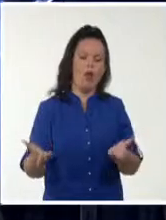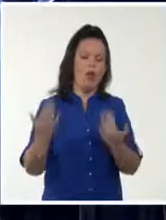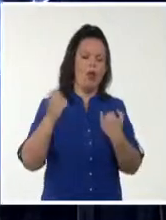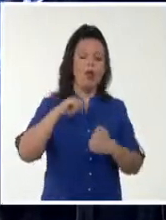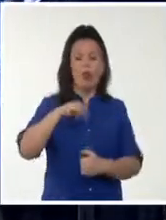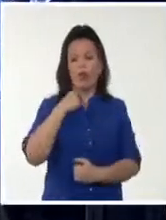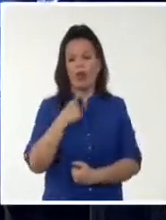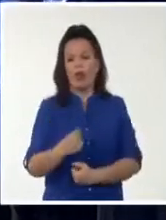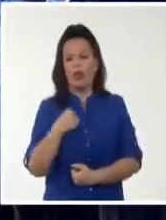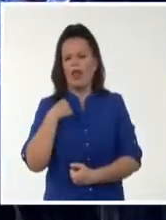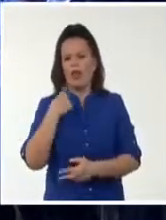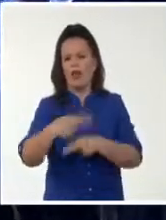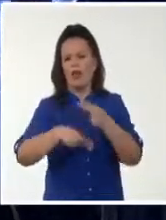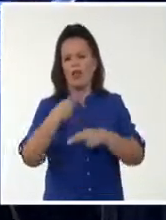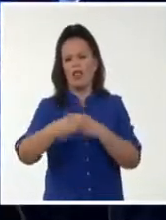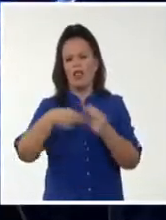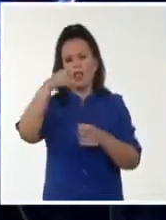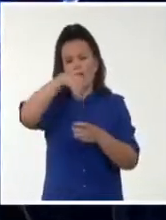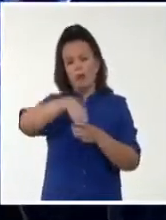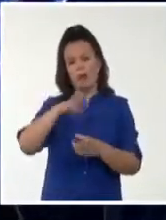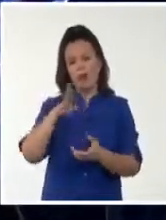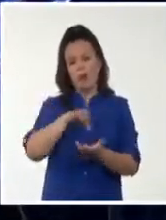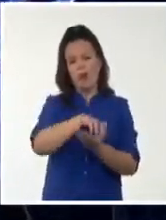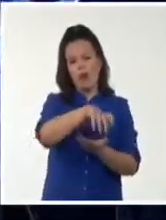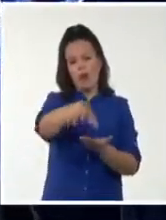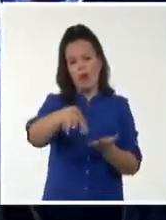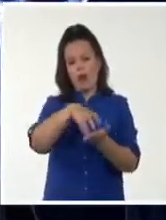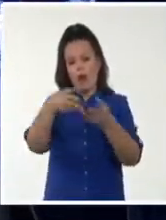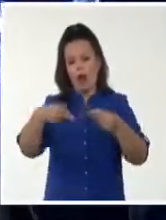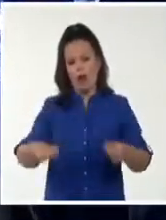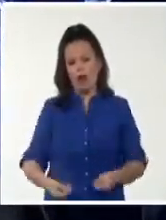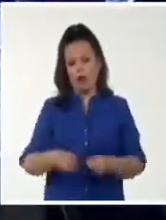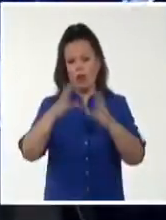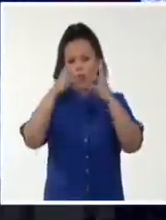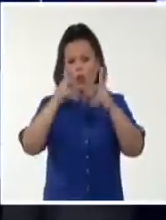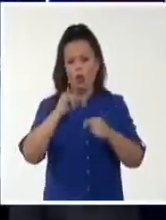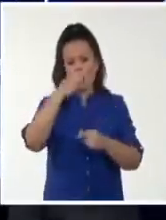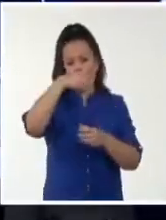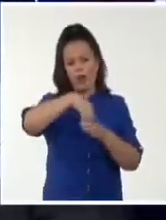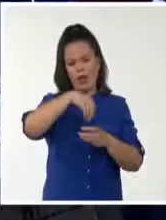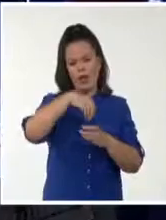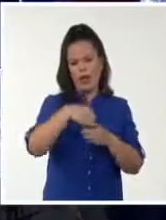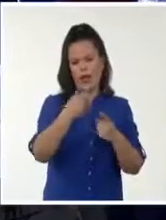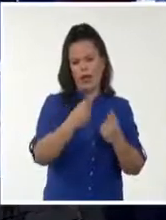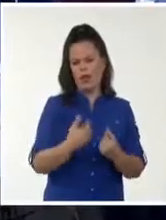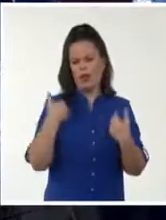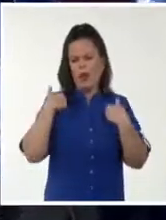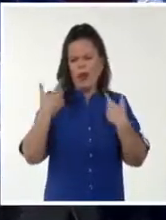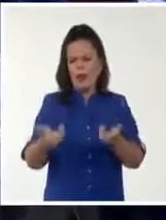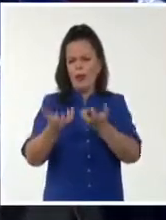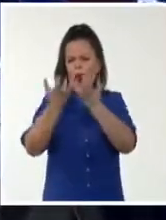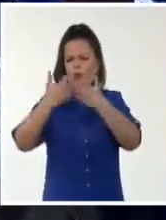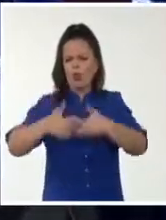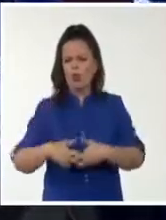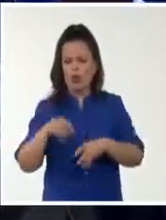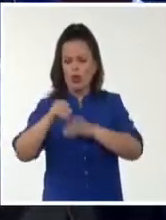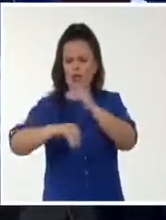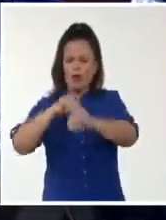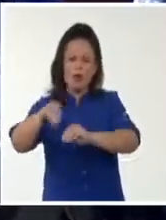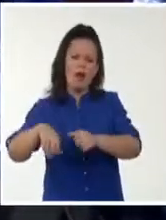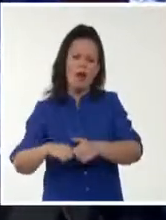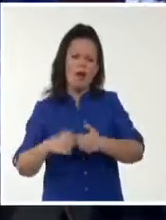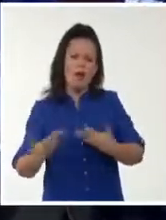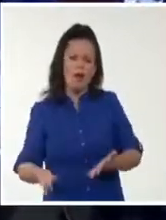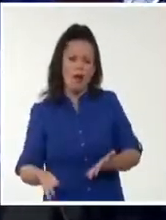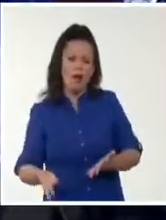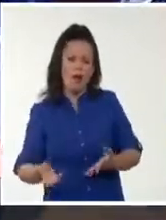tiempo que ya tiene aprobado qué es lo que van a producir cuántos ingresos van a tener que ser el proyecto de cada colectivo